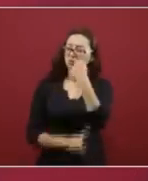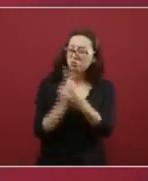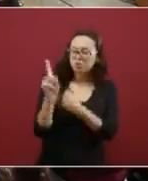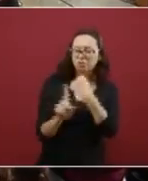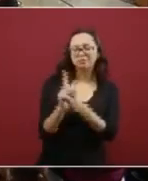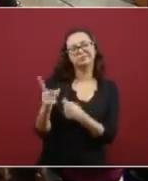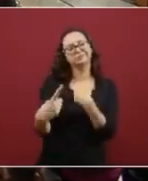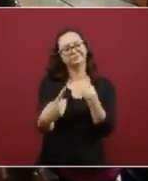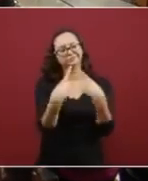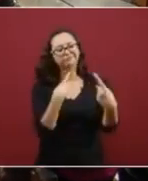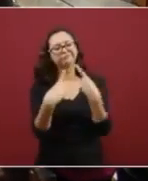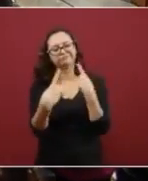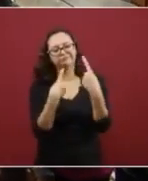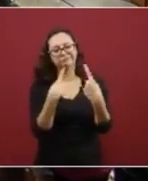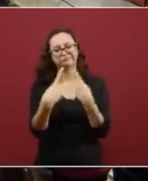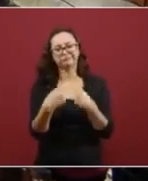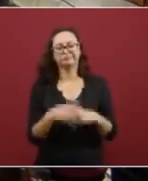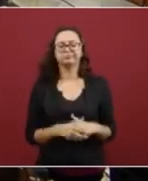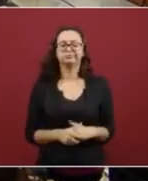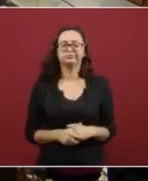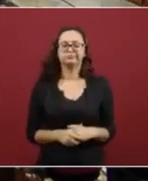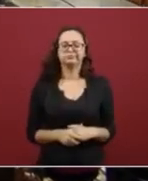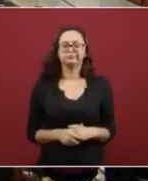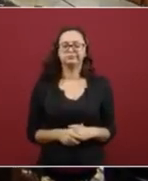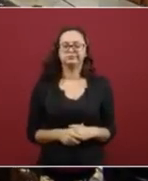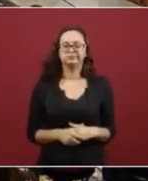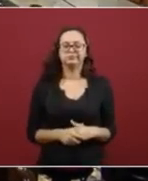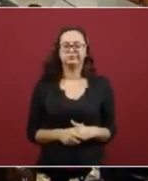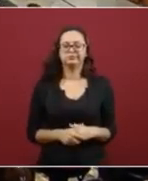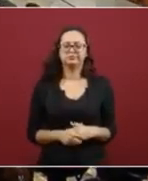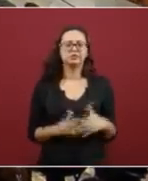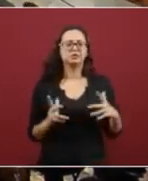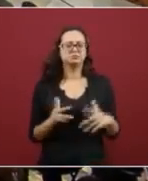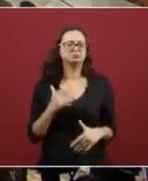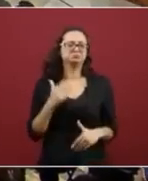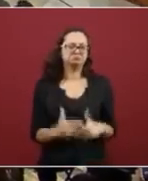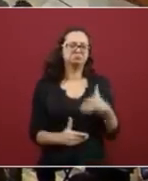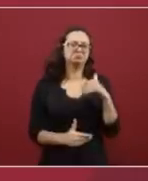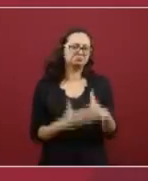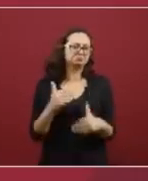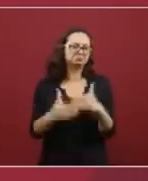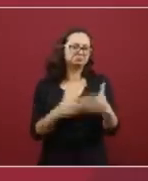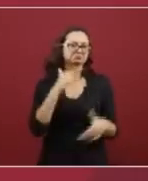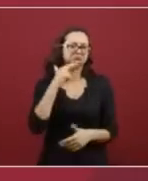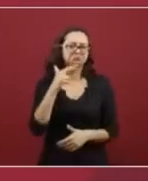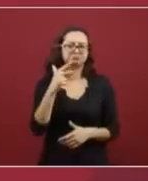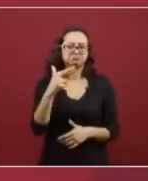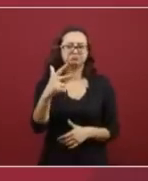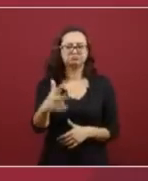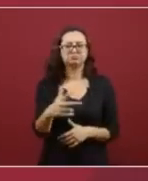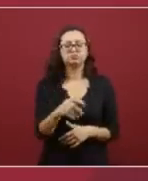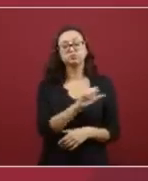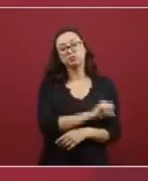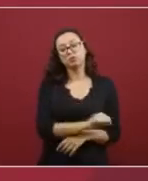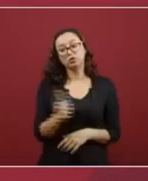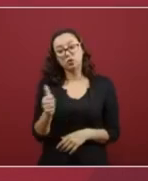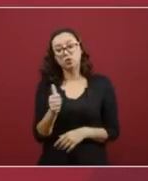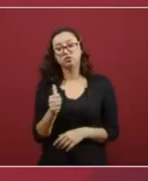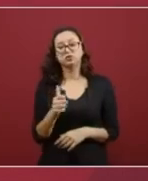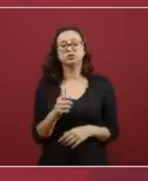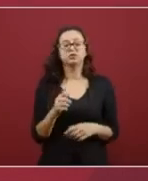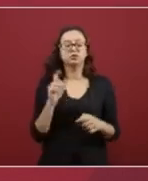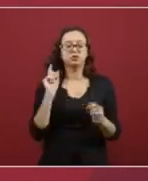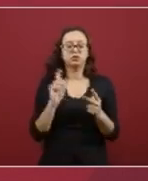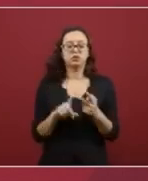problemas. Entonces, eso, decirles que va caminando. Lo otro, informarles, es de que hoy vamos a